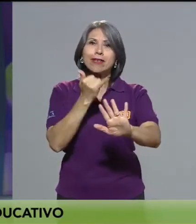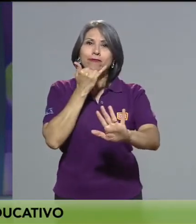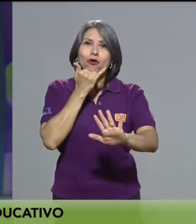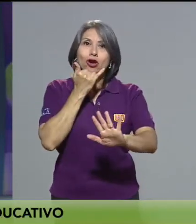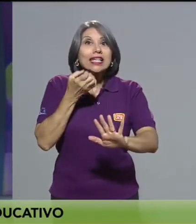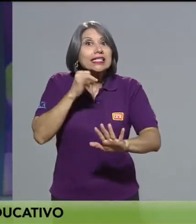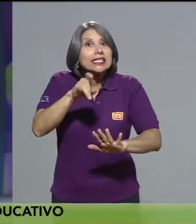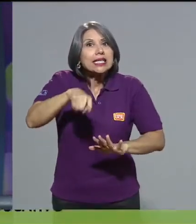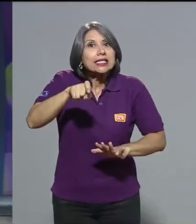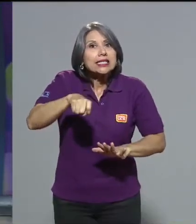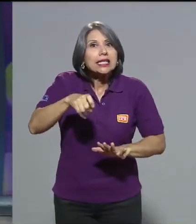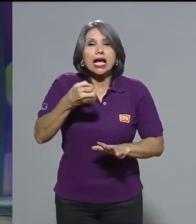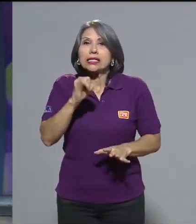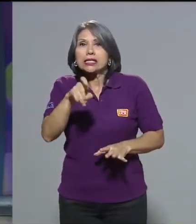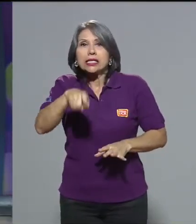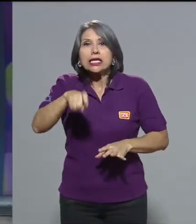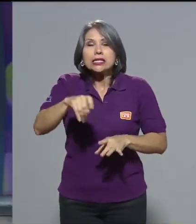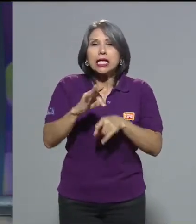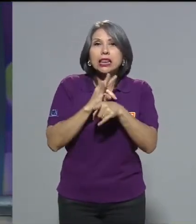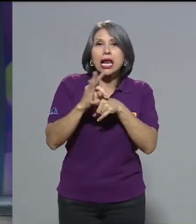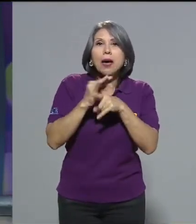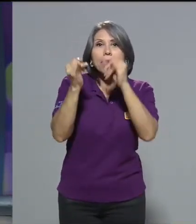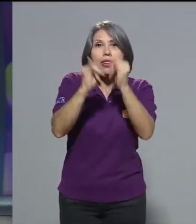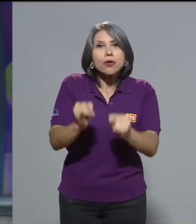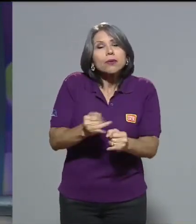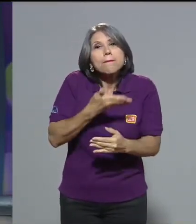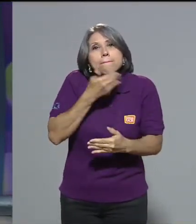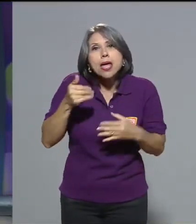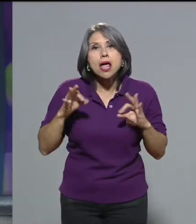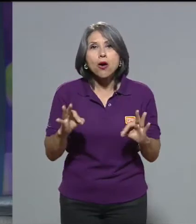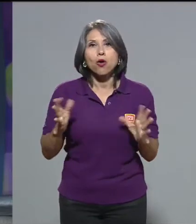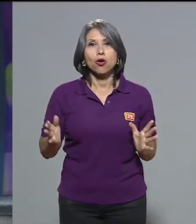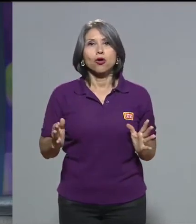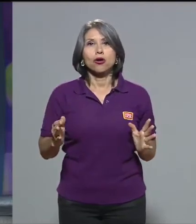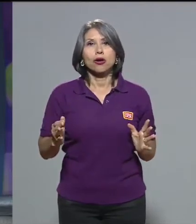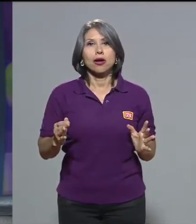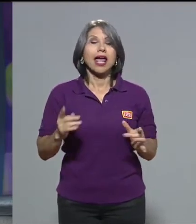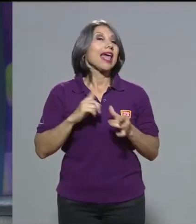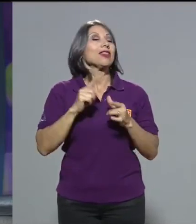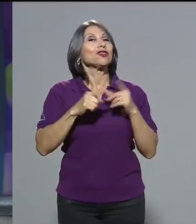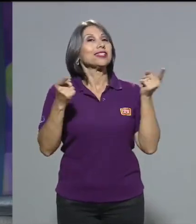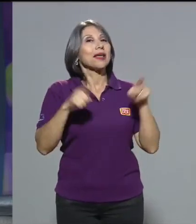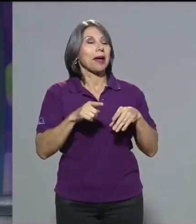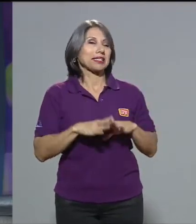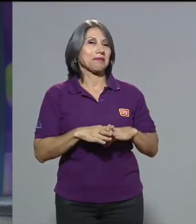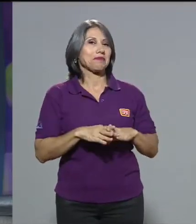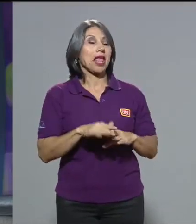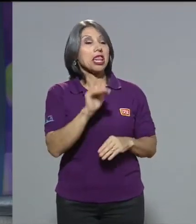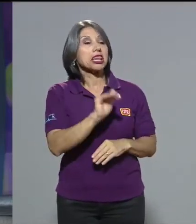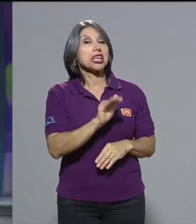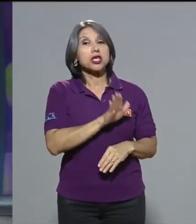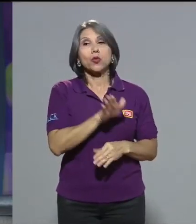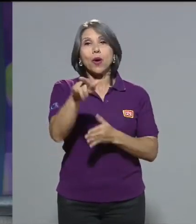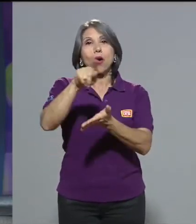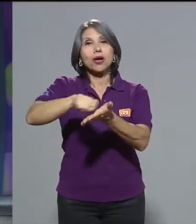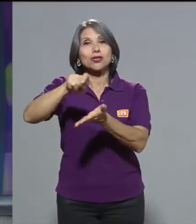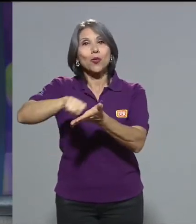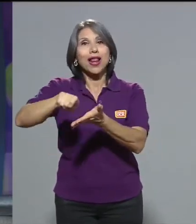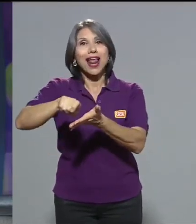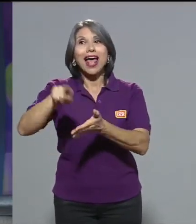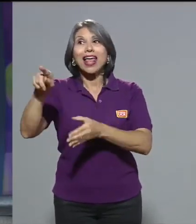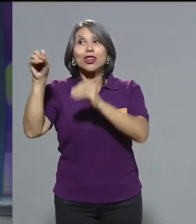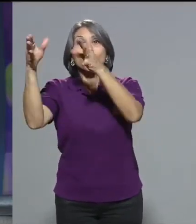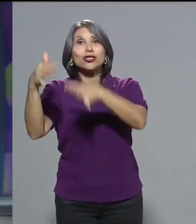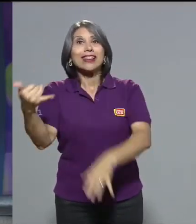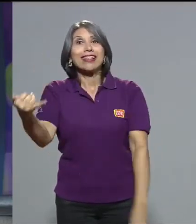una terapia individualizada, es mucho mejor, ¿verdad? Bueno, entonces, ¿qué pasa? Va a una escuela y los docentes nos dicen, vea, es que yo no